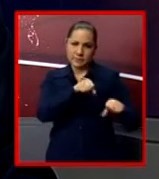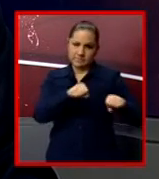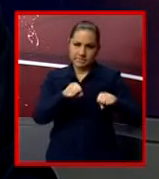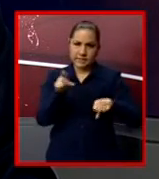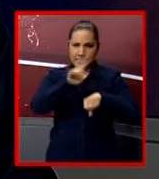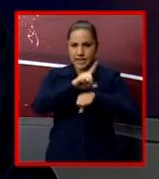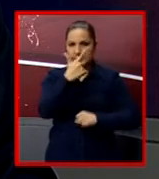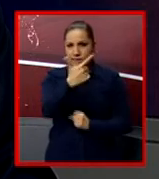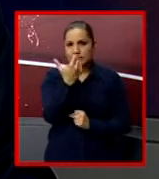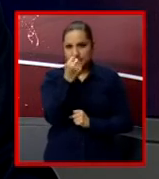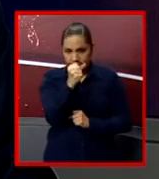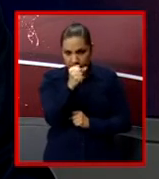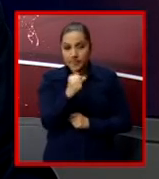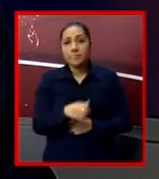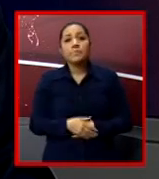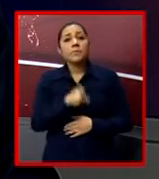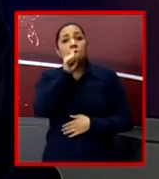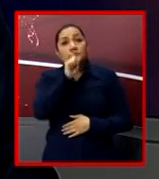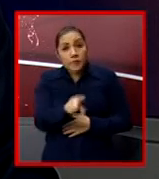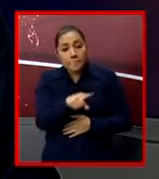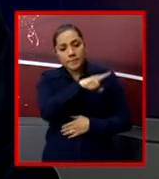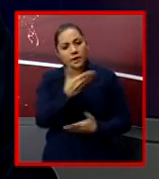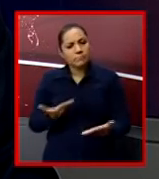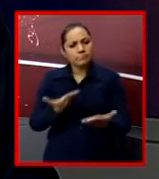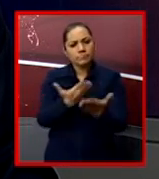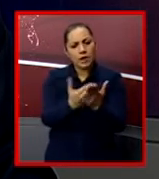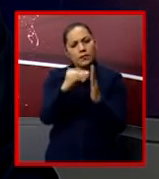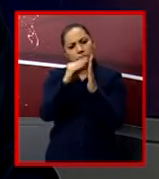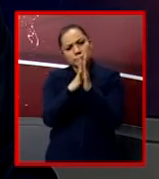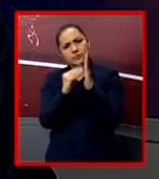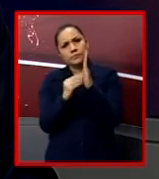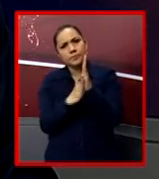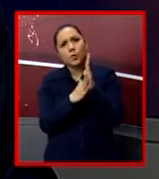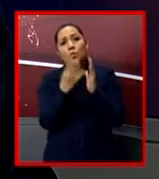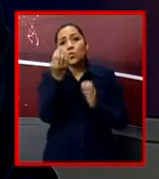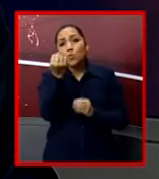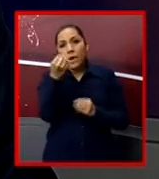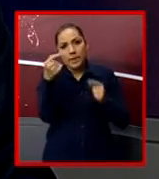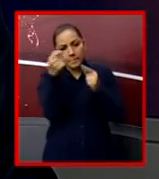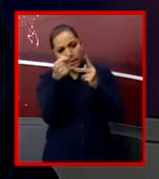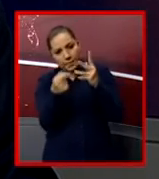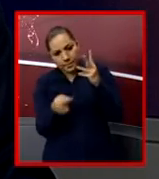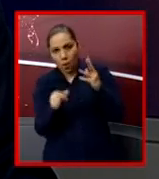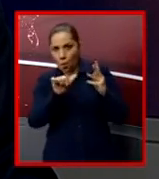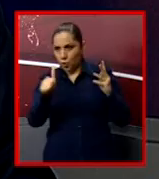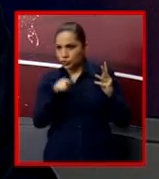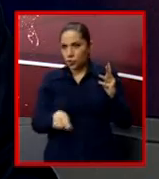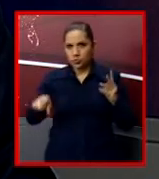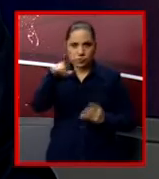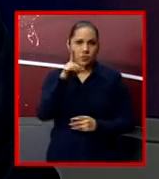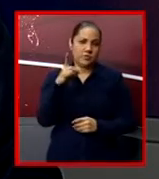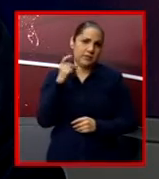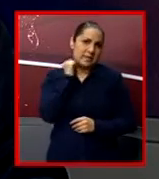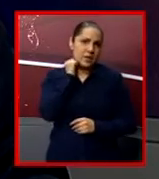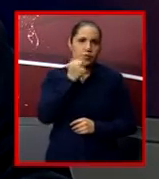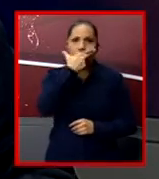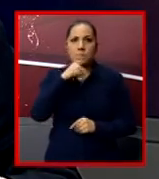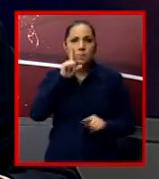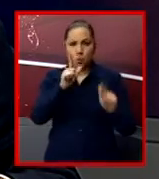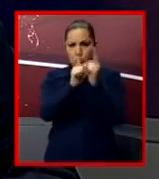terremoto del 7 de septiembre, propuesto a la que se sumaron 9 resolutivos más de legisladores.